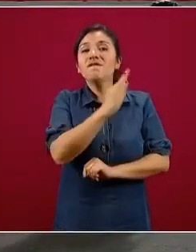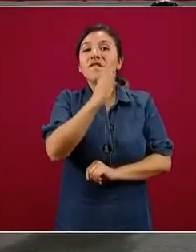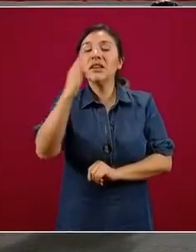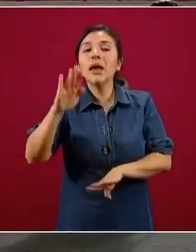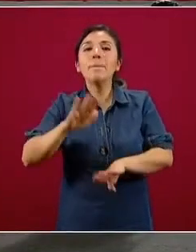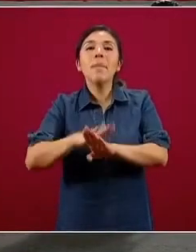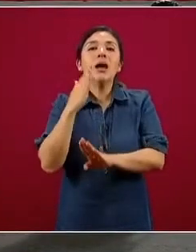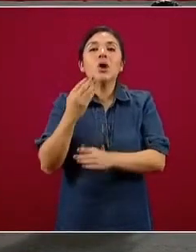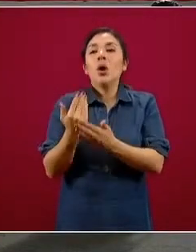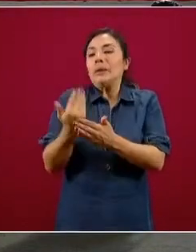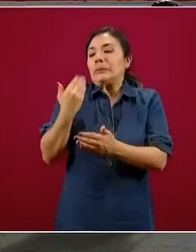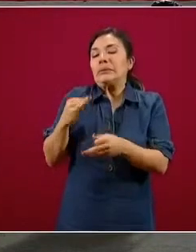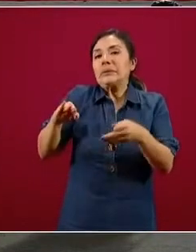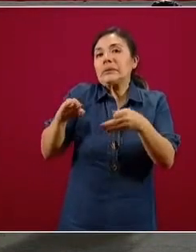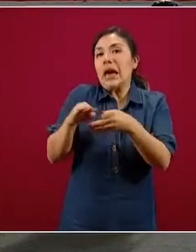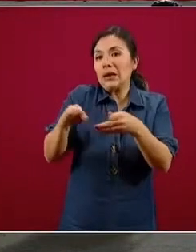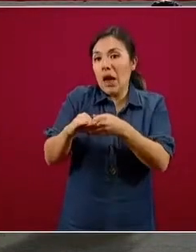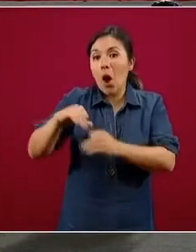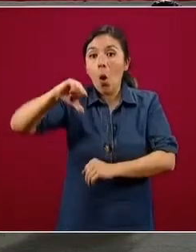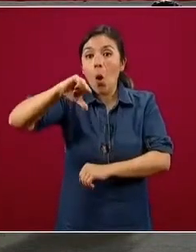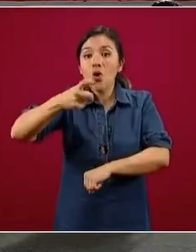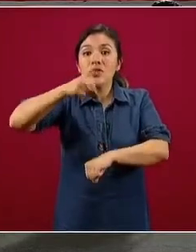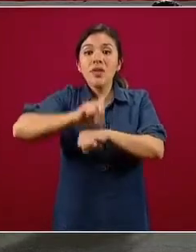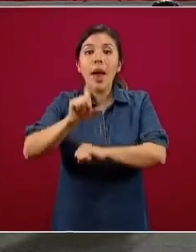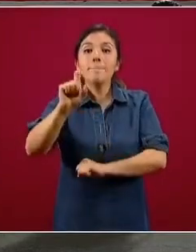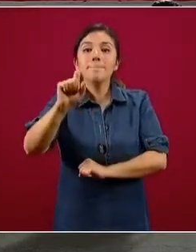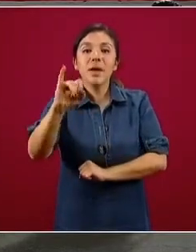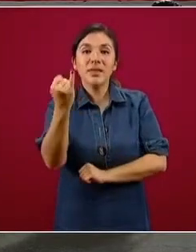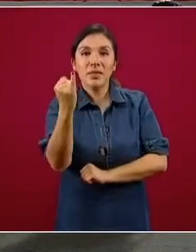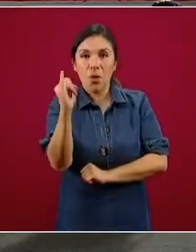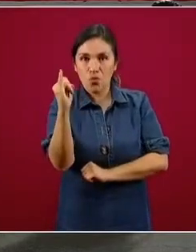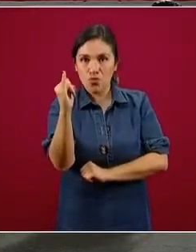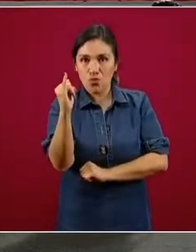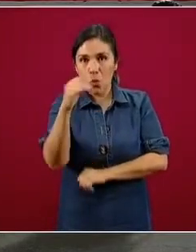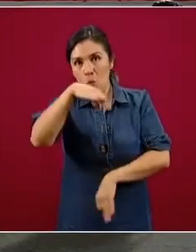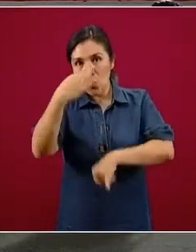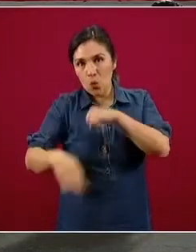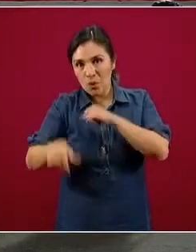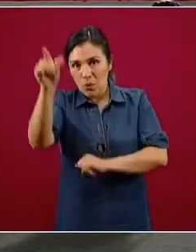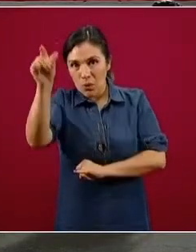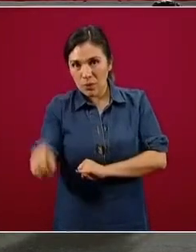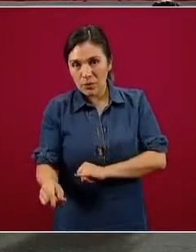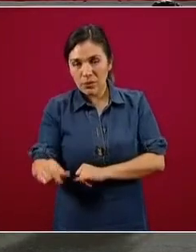más recientes. Hoy, 20 de junio,